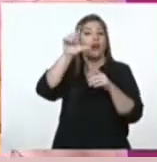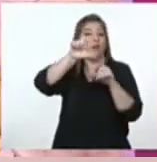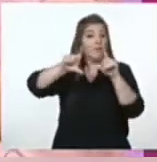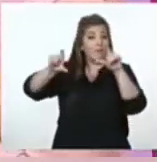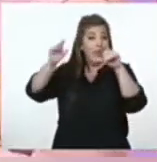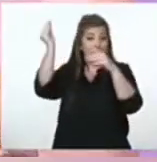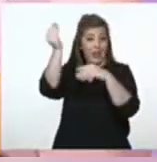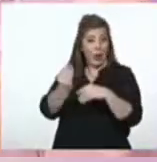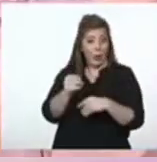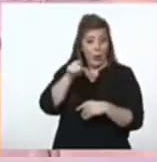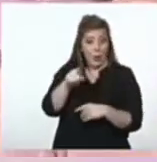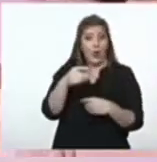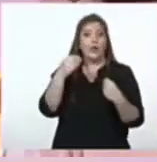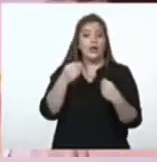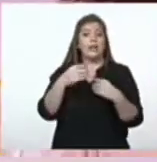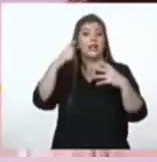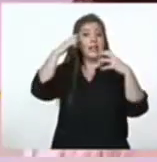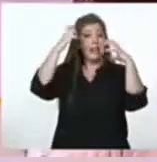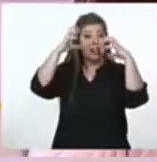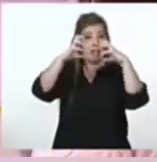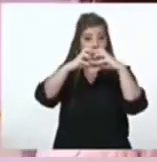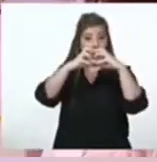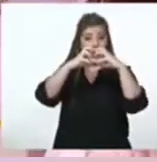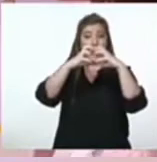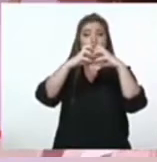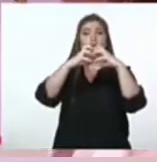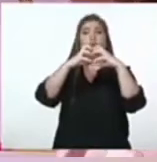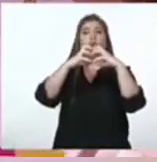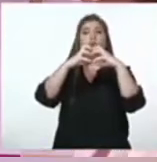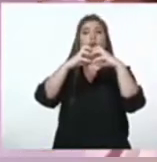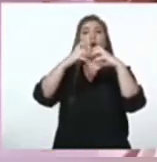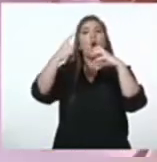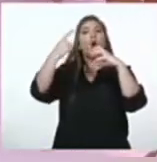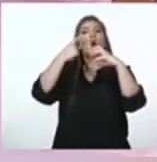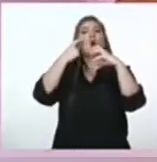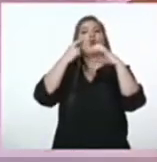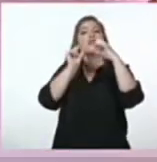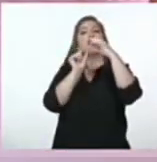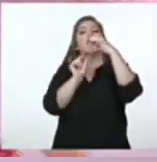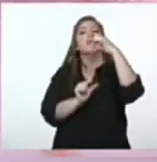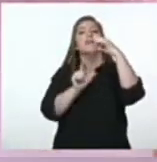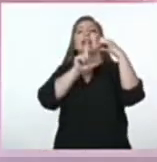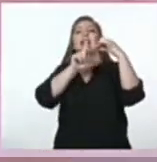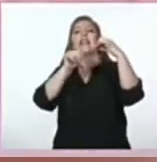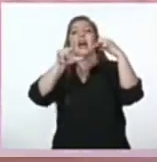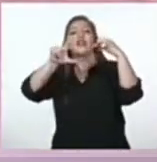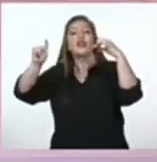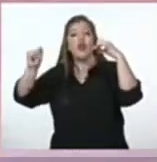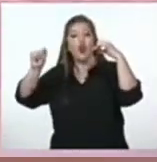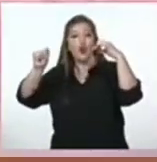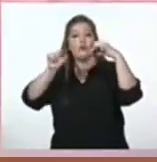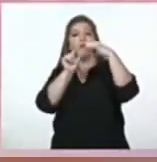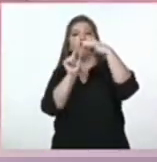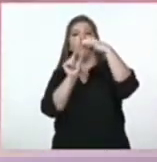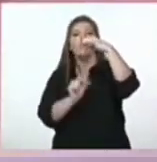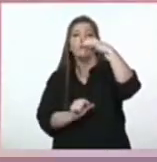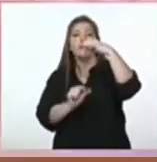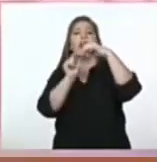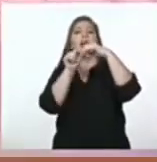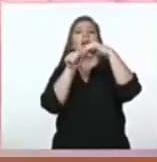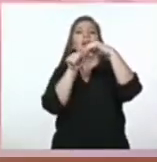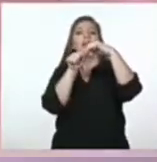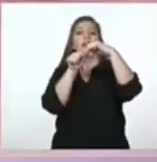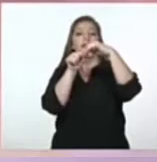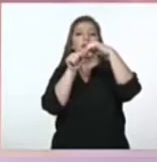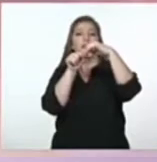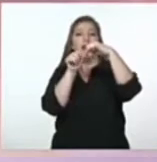acá, tenemos el cerebro, ¿sí?, lo que se conoce como tallo encefálico, que a su vez está como subdividido en